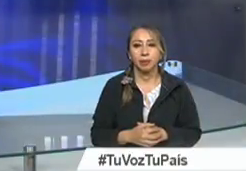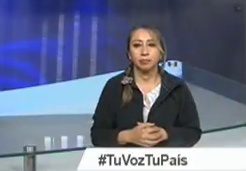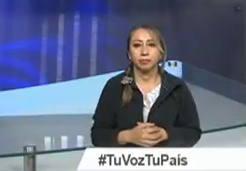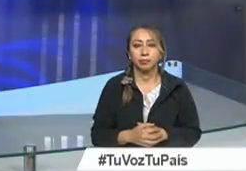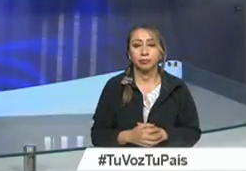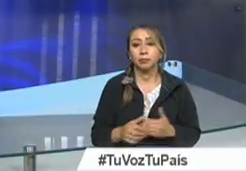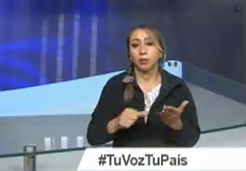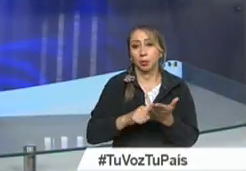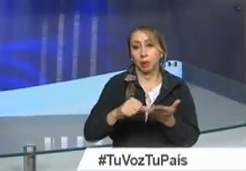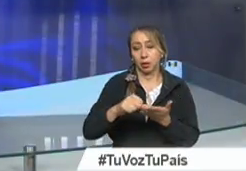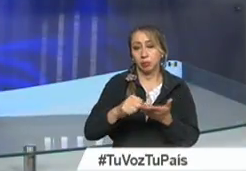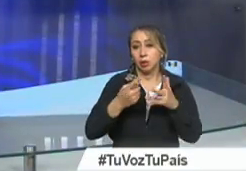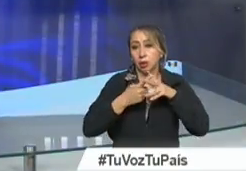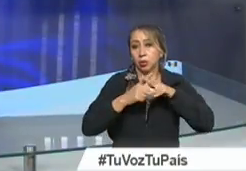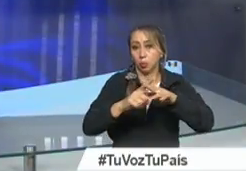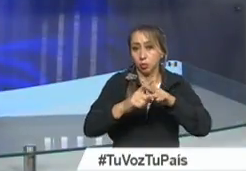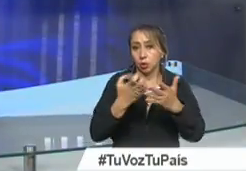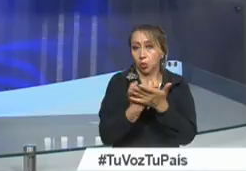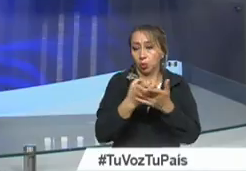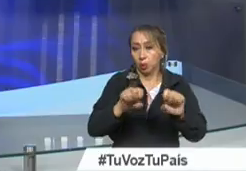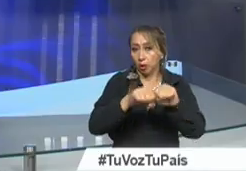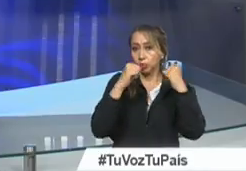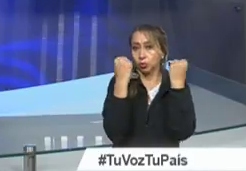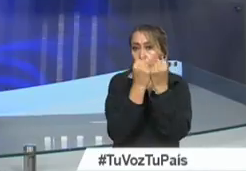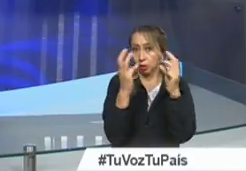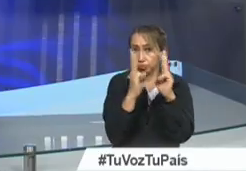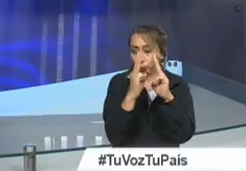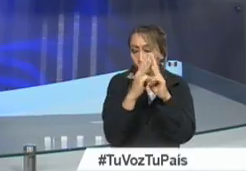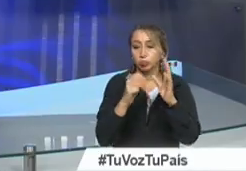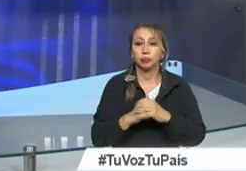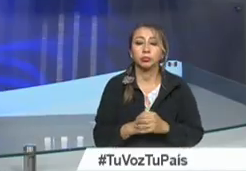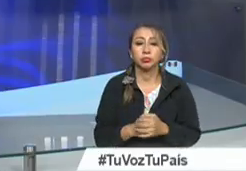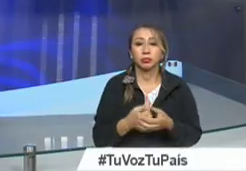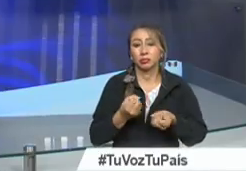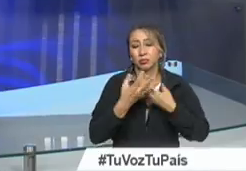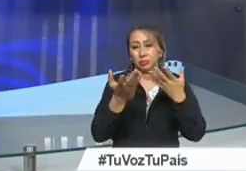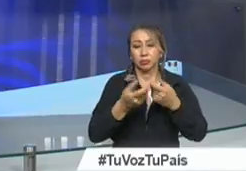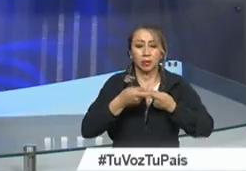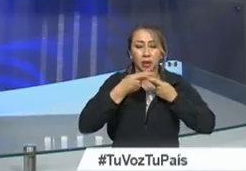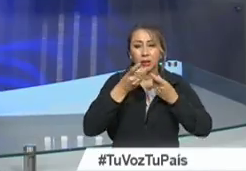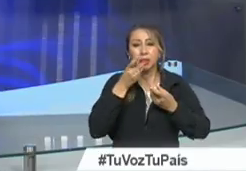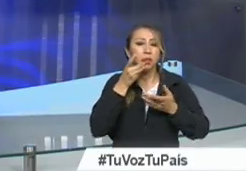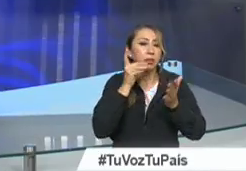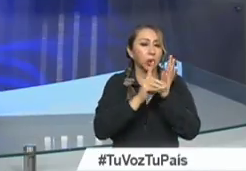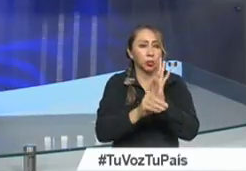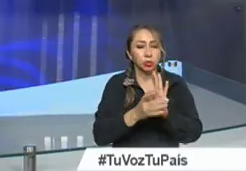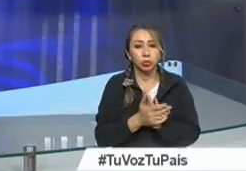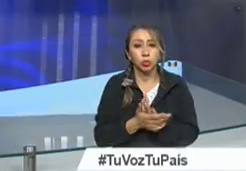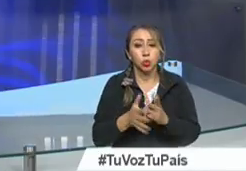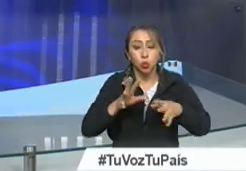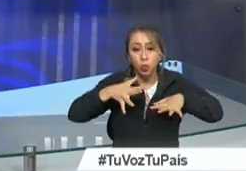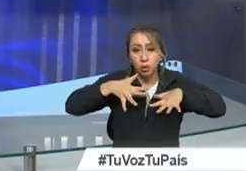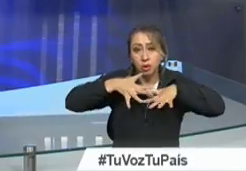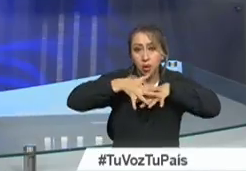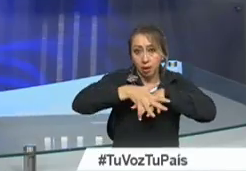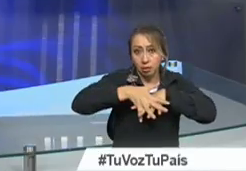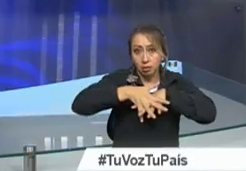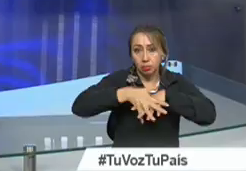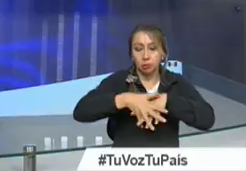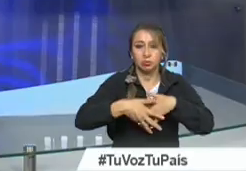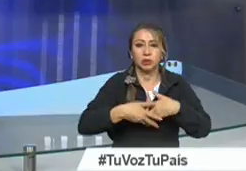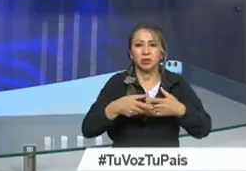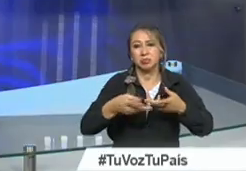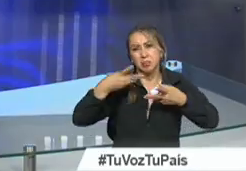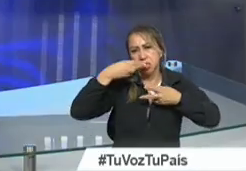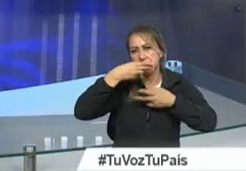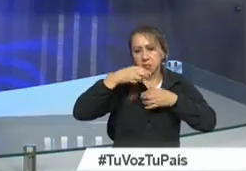el ministro de inclusión económica y social iván espinal denunció ante los medios de comunicación que hay una red que estaría especulando